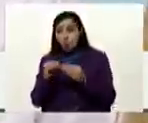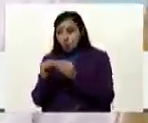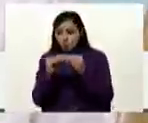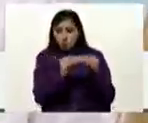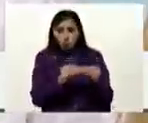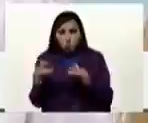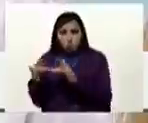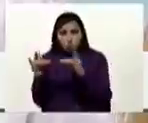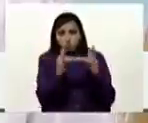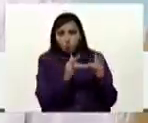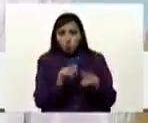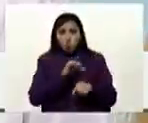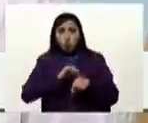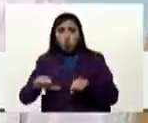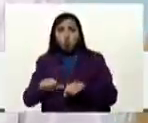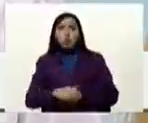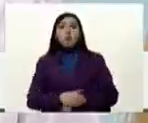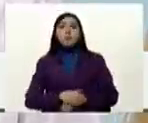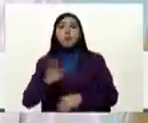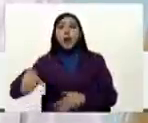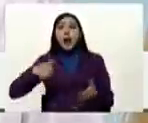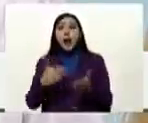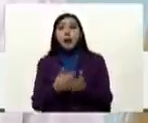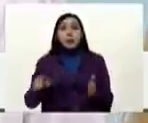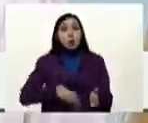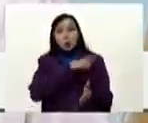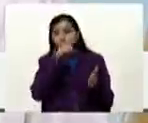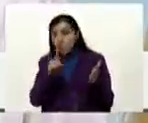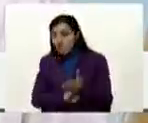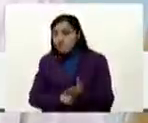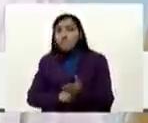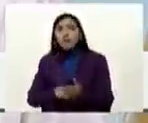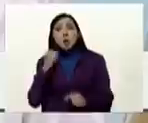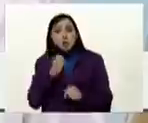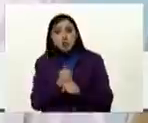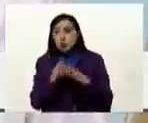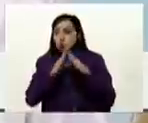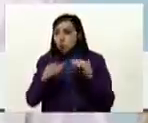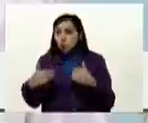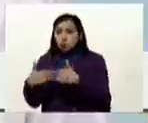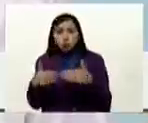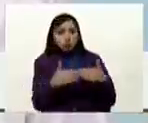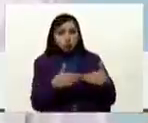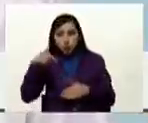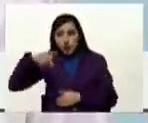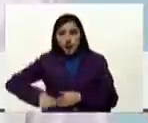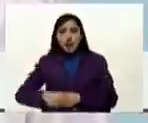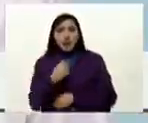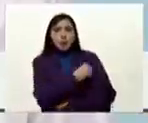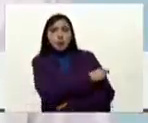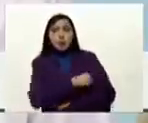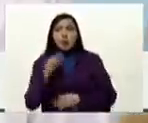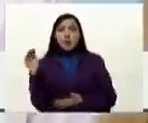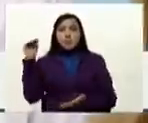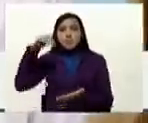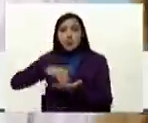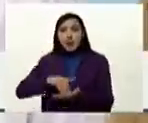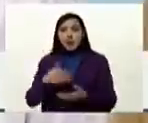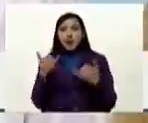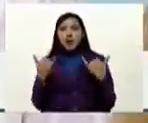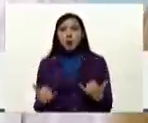4 quirófanos llegamos al 100% de la operatividad de todos los quirófanos en este Hospital Central de Maracay. Decir que tenemos hoy en